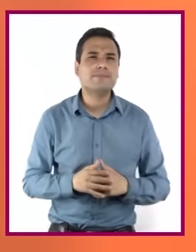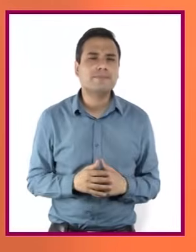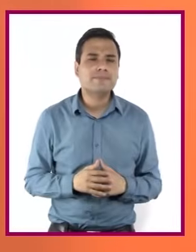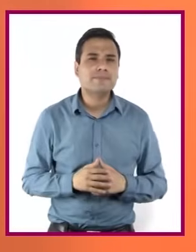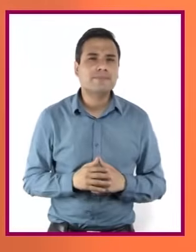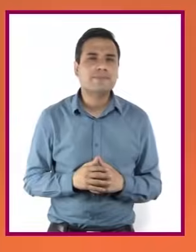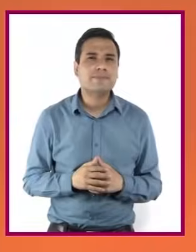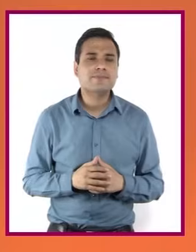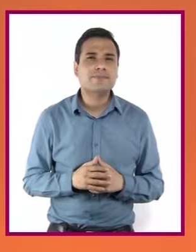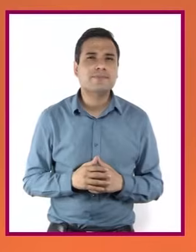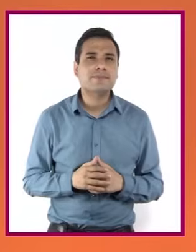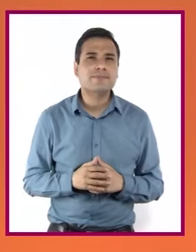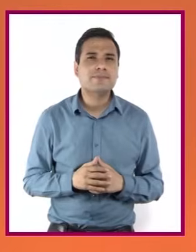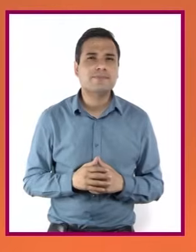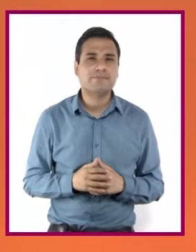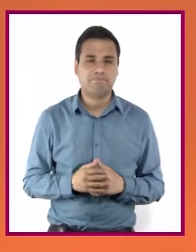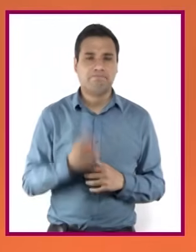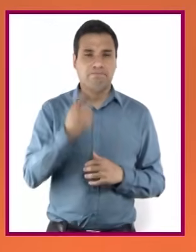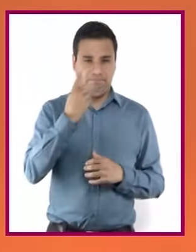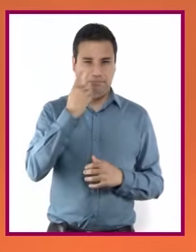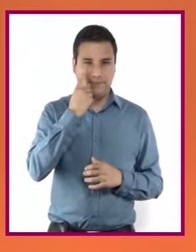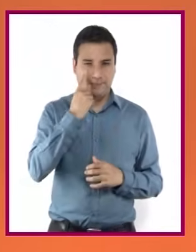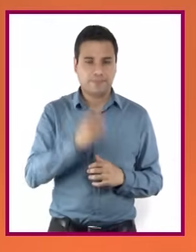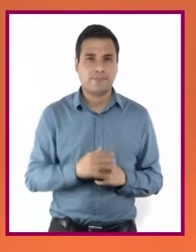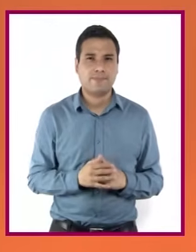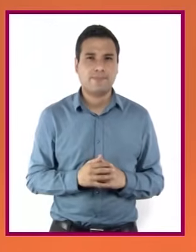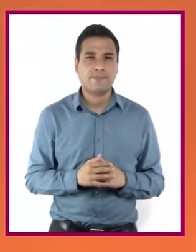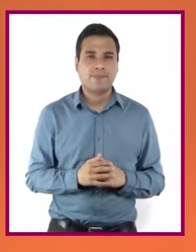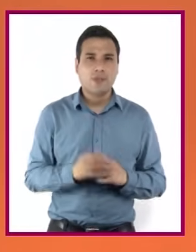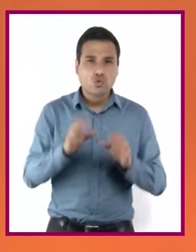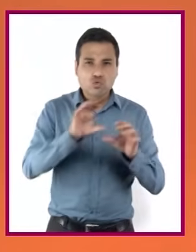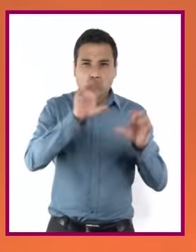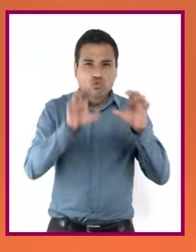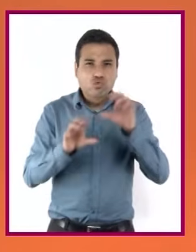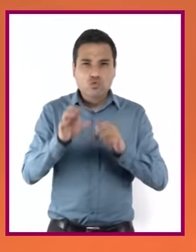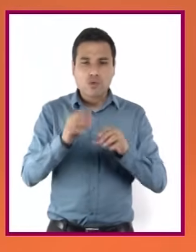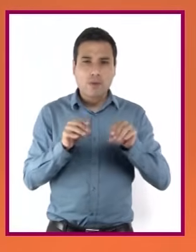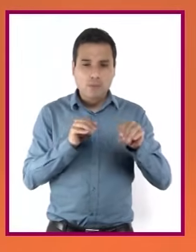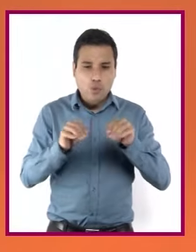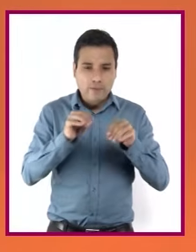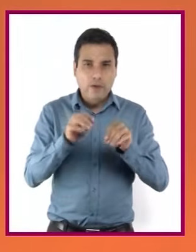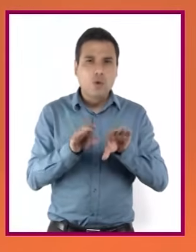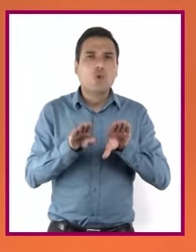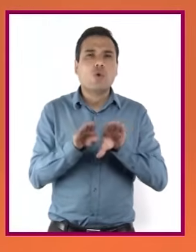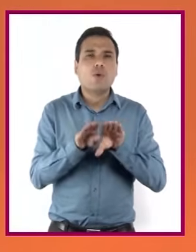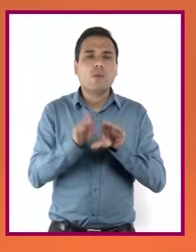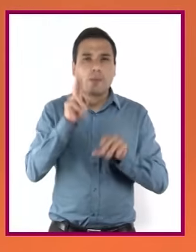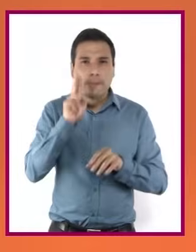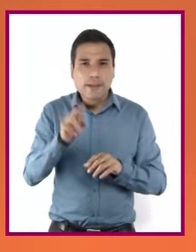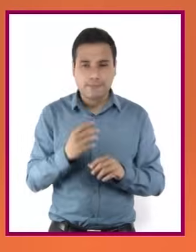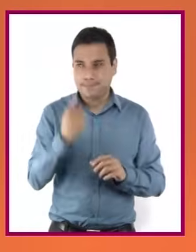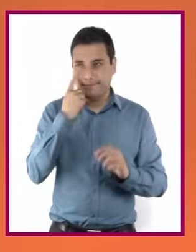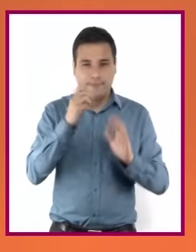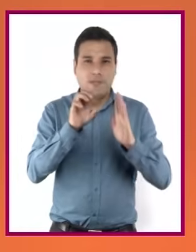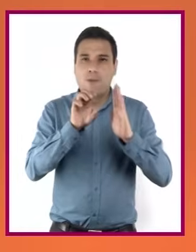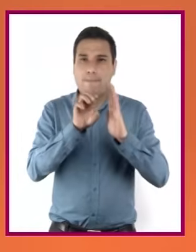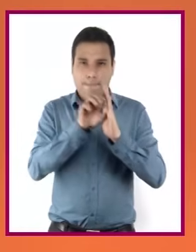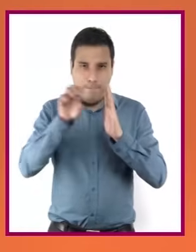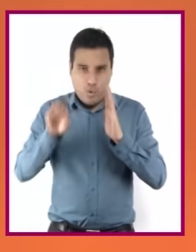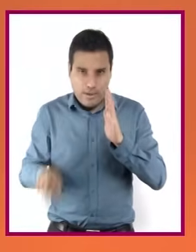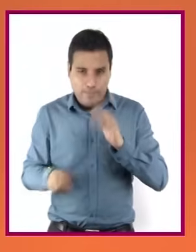modelo? Una manifestación del movimiento de las partículas se puede percibir cuando en un extremo de